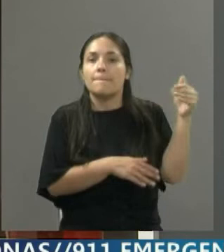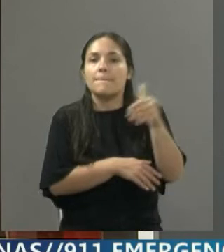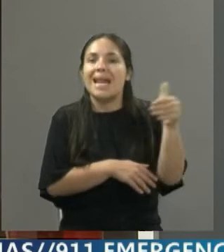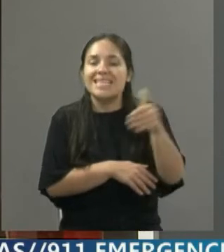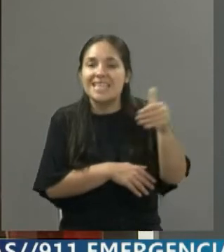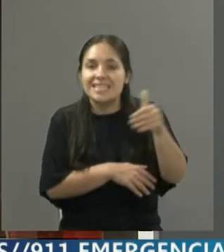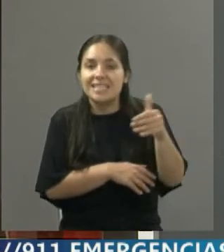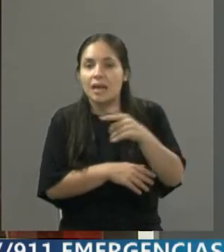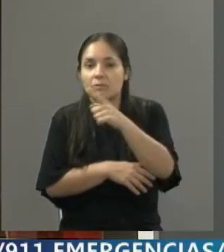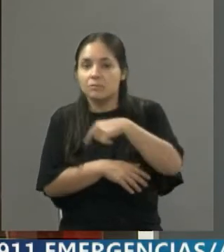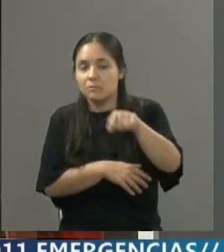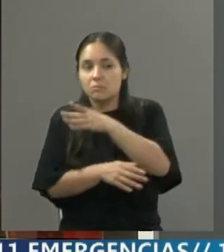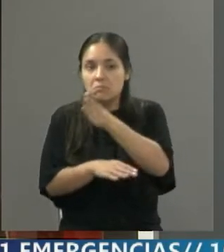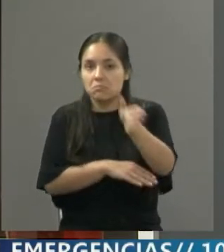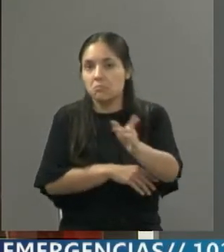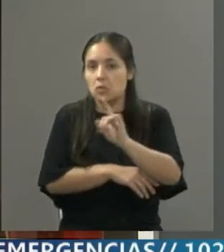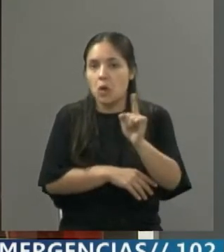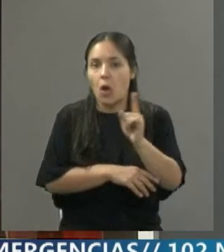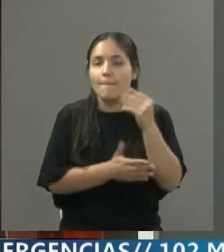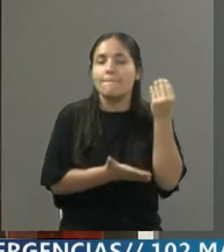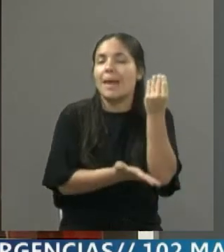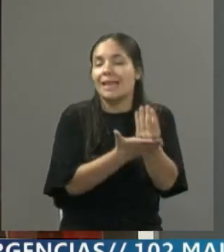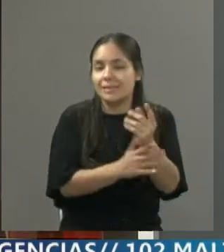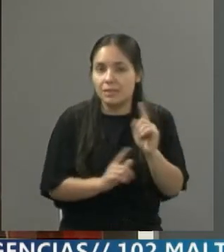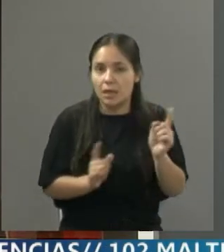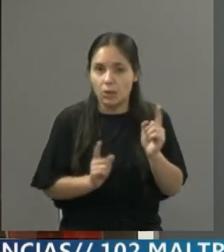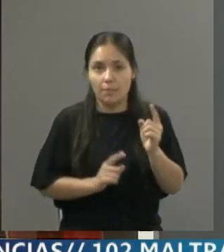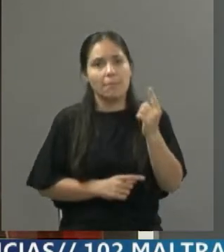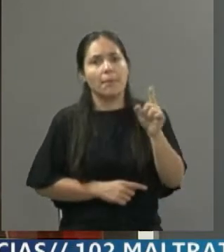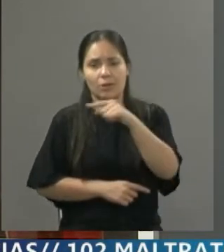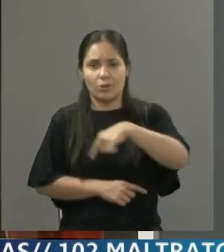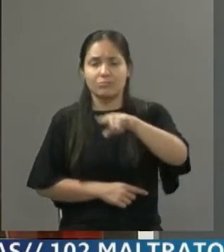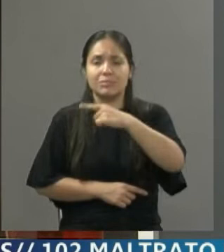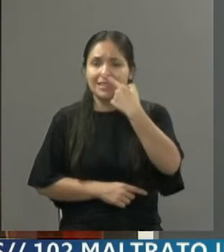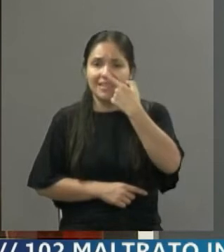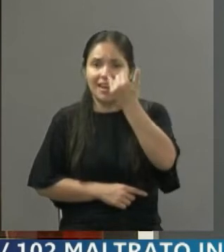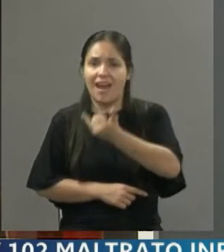haya acercado ningún legislador ni legisladora. Pero en general,